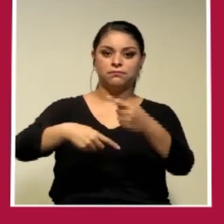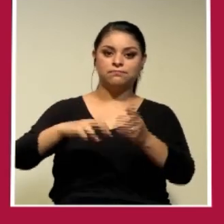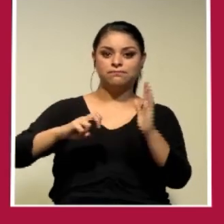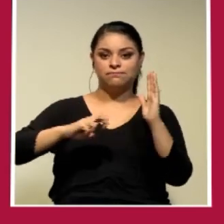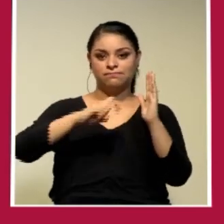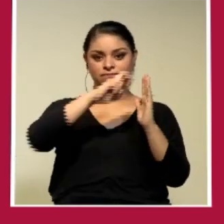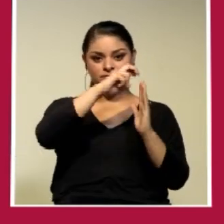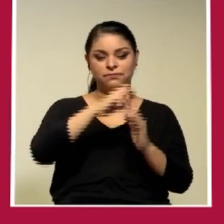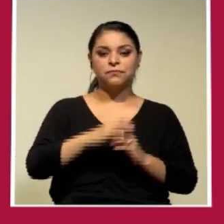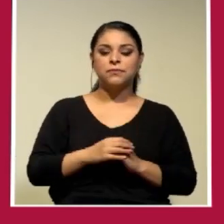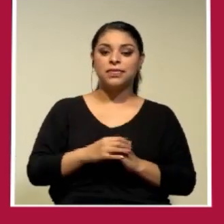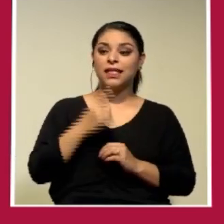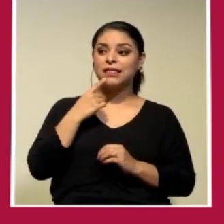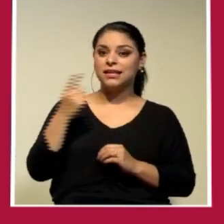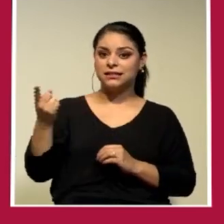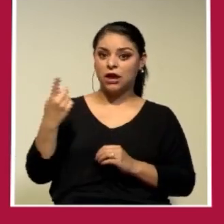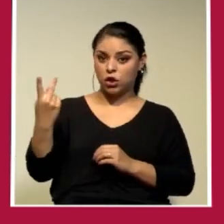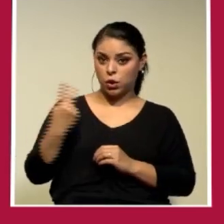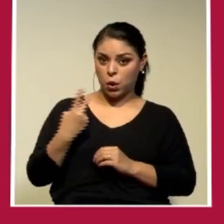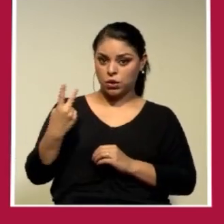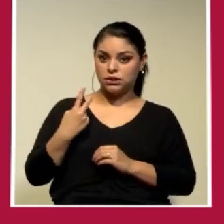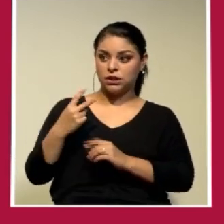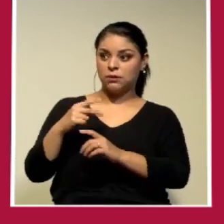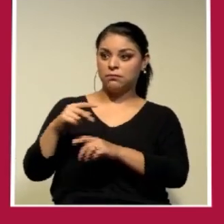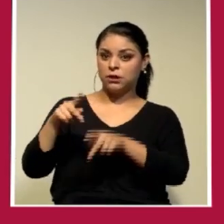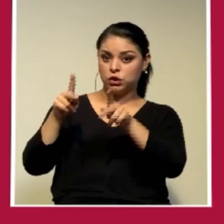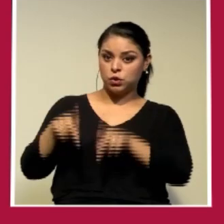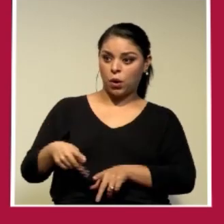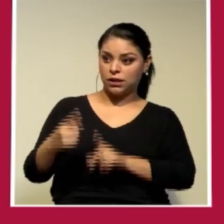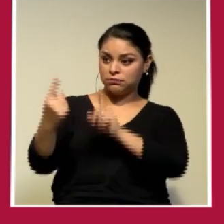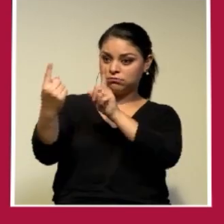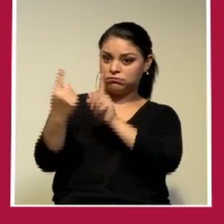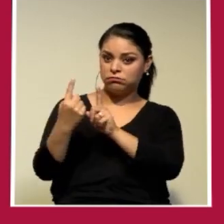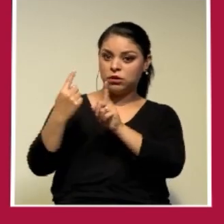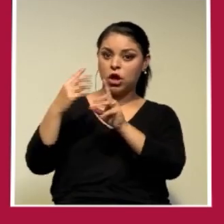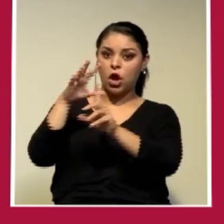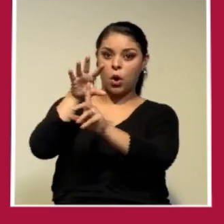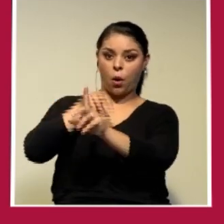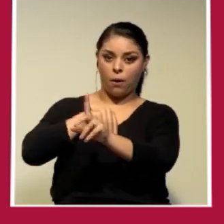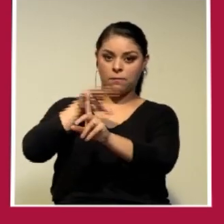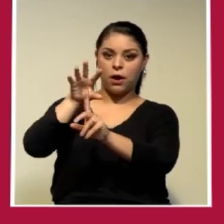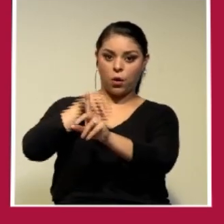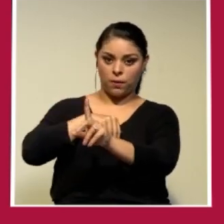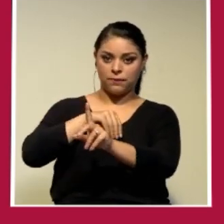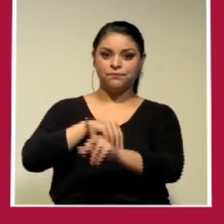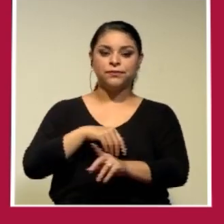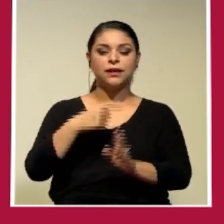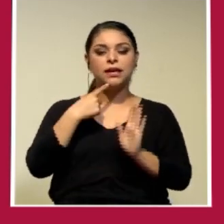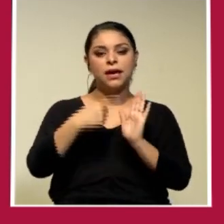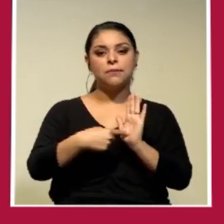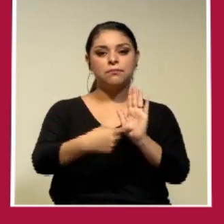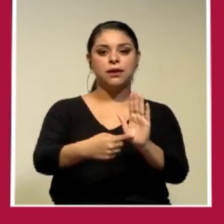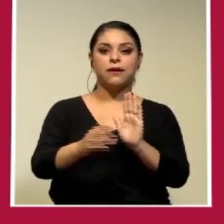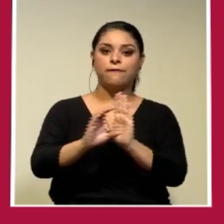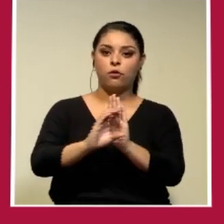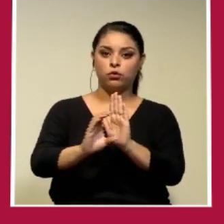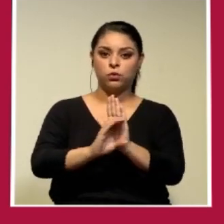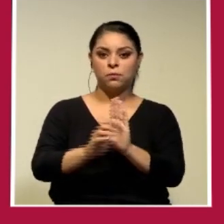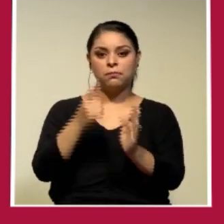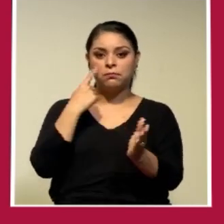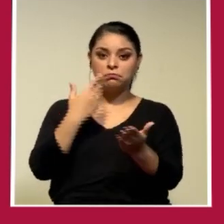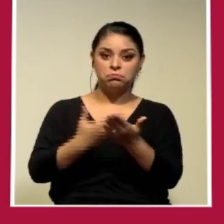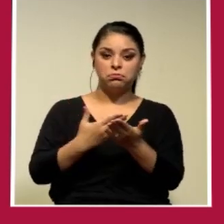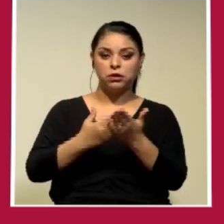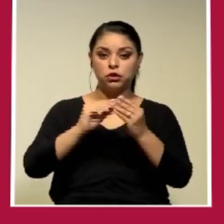alguien de tu familia que los imite. Y envíanos una fotografía que evidencie alguna de esas acciones al número